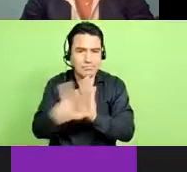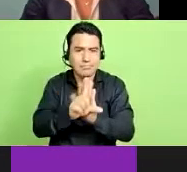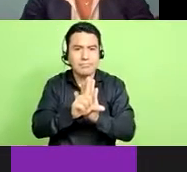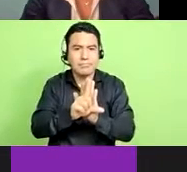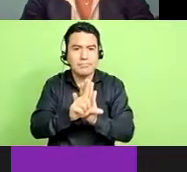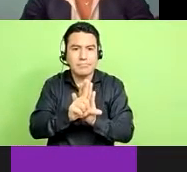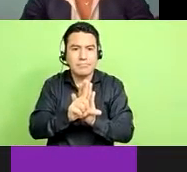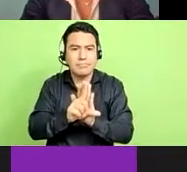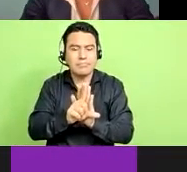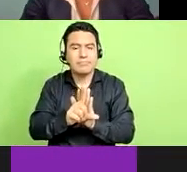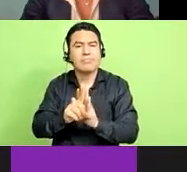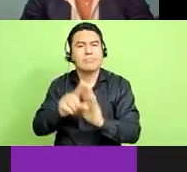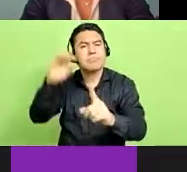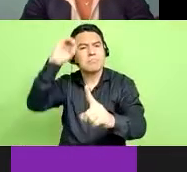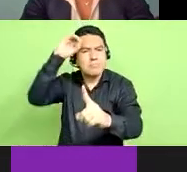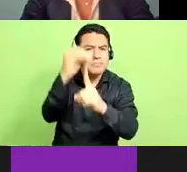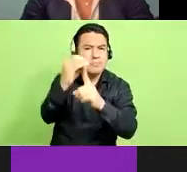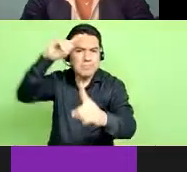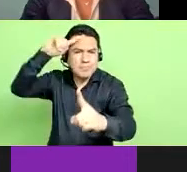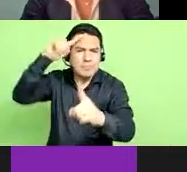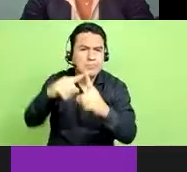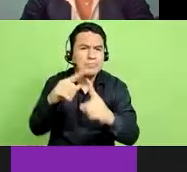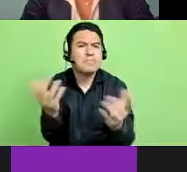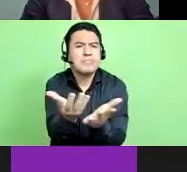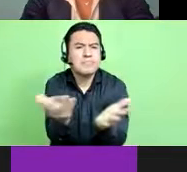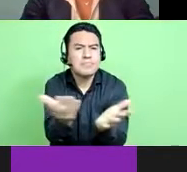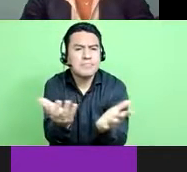objetivo de dicha modificación